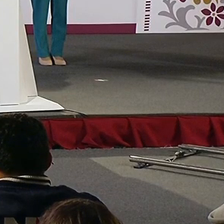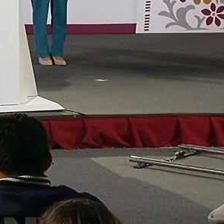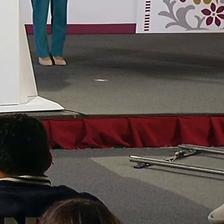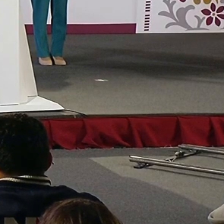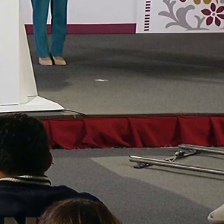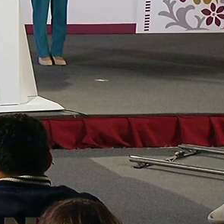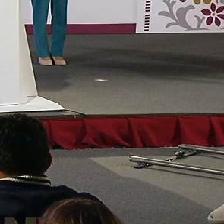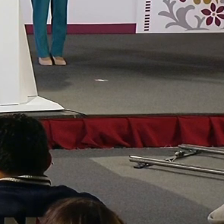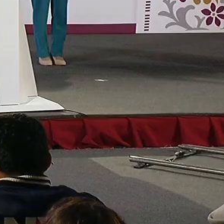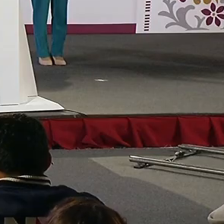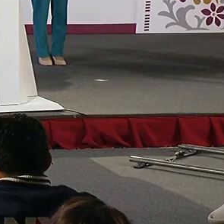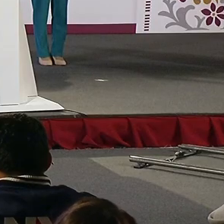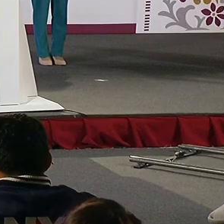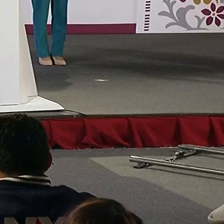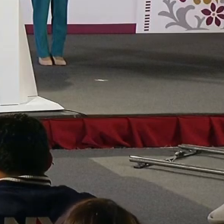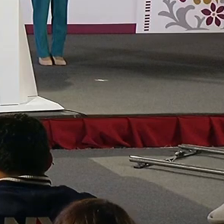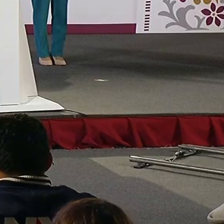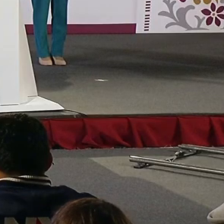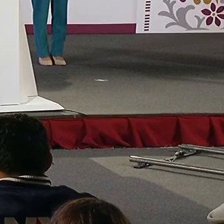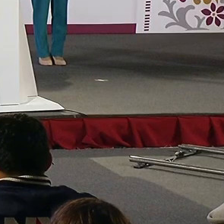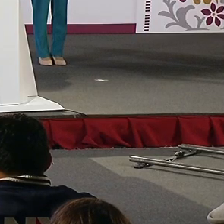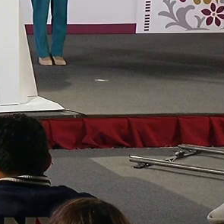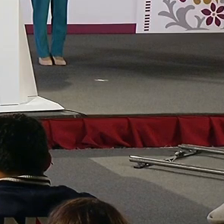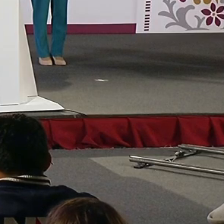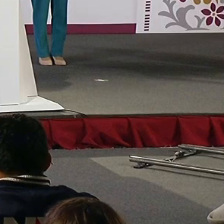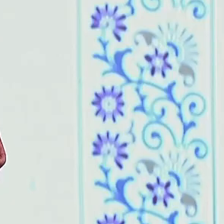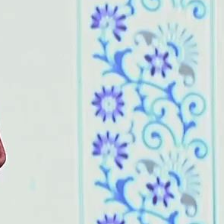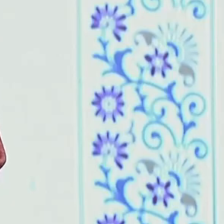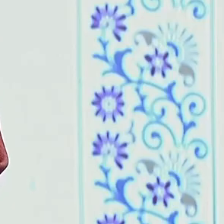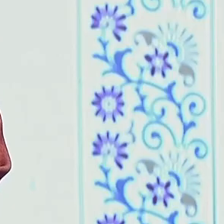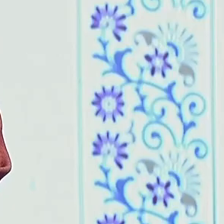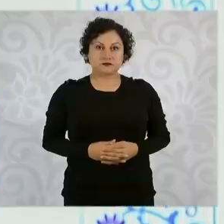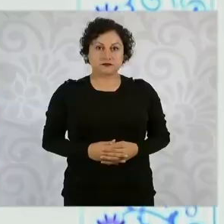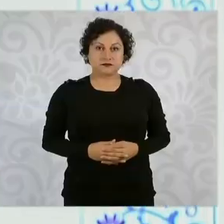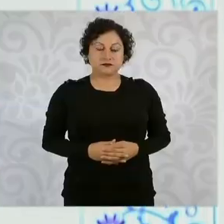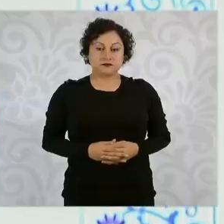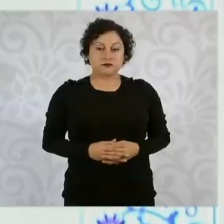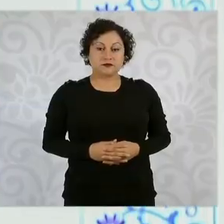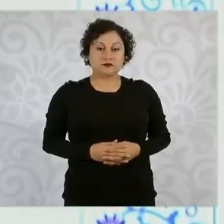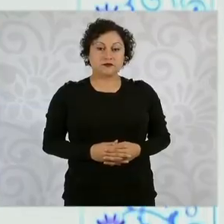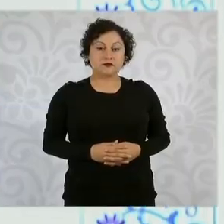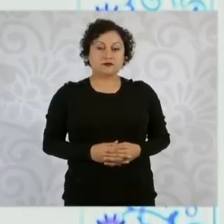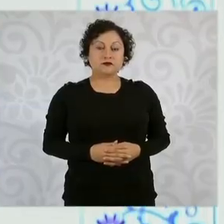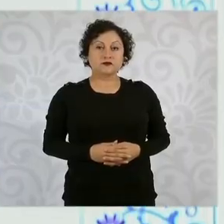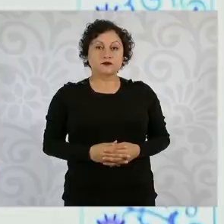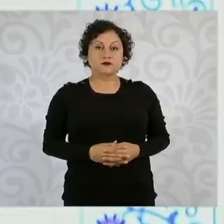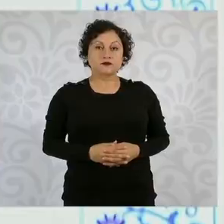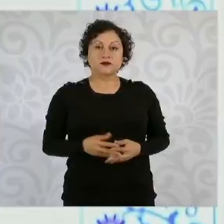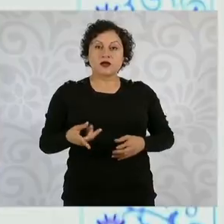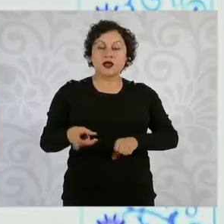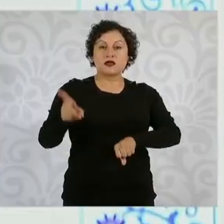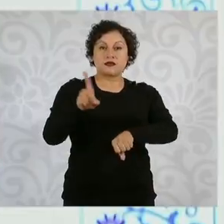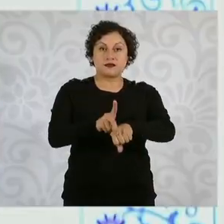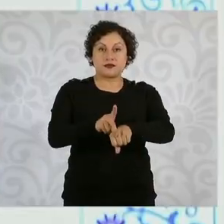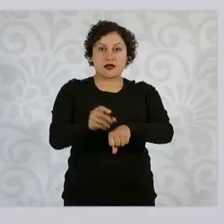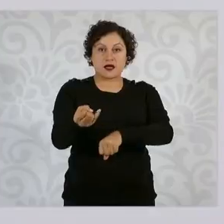por voto directo de la ciudadanía. ¿Cuándo vamos a elegir hacer esta elección?